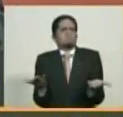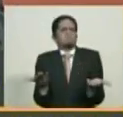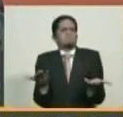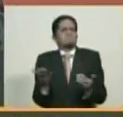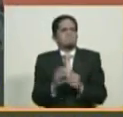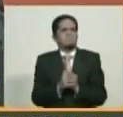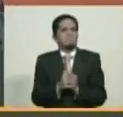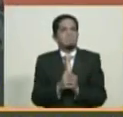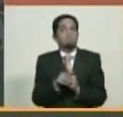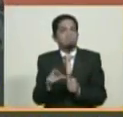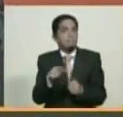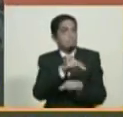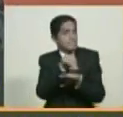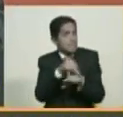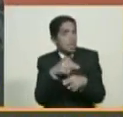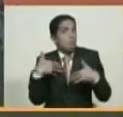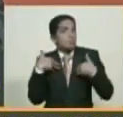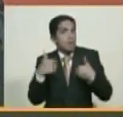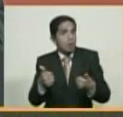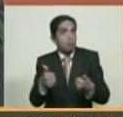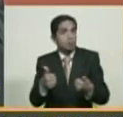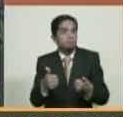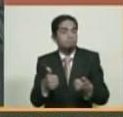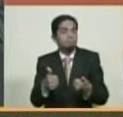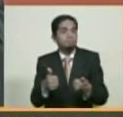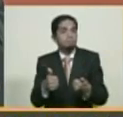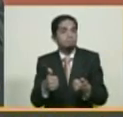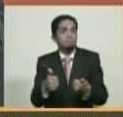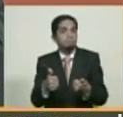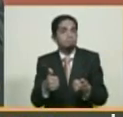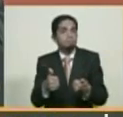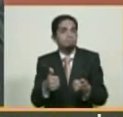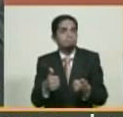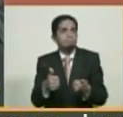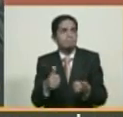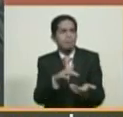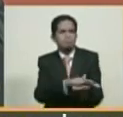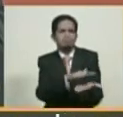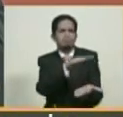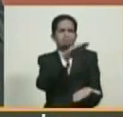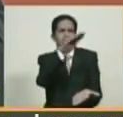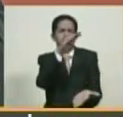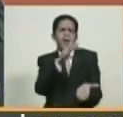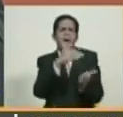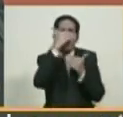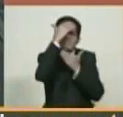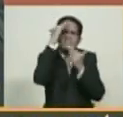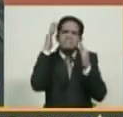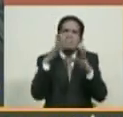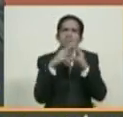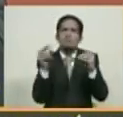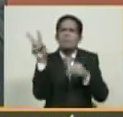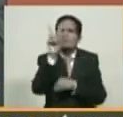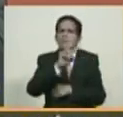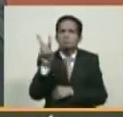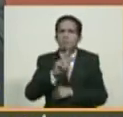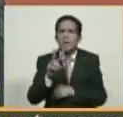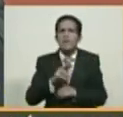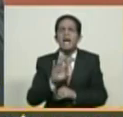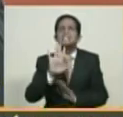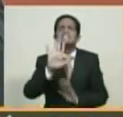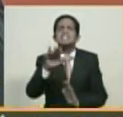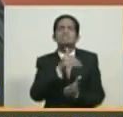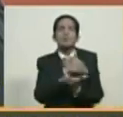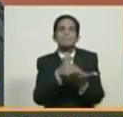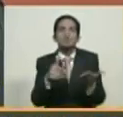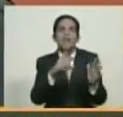que proporciona 66 millones de consultas gratuitas a todo el pueblo de Venezuela, a los 5.600.000